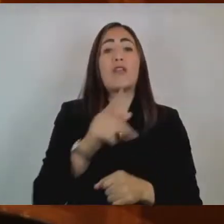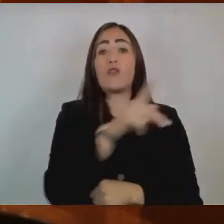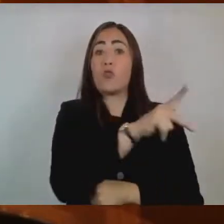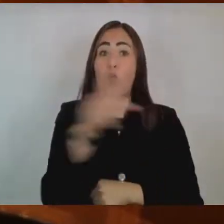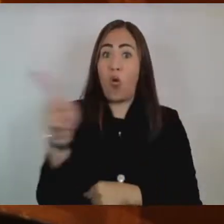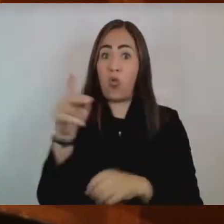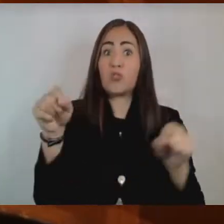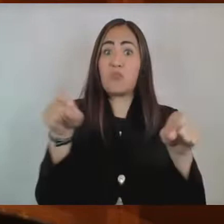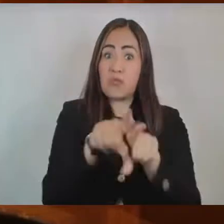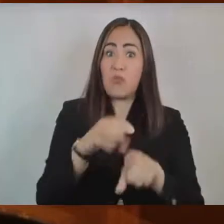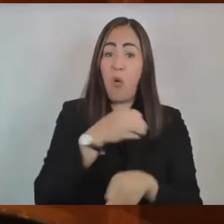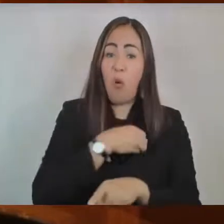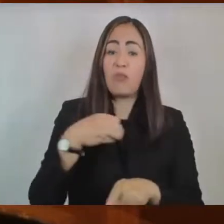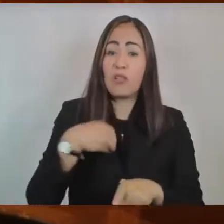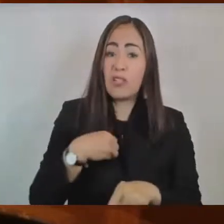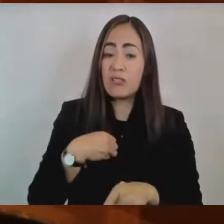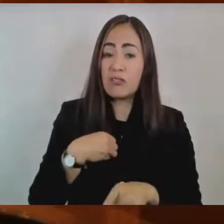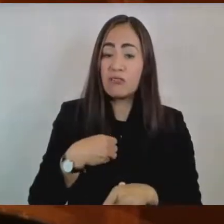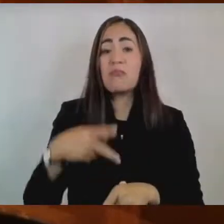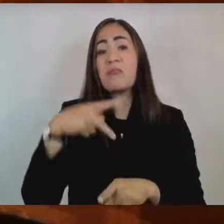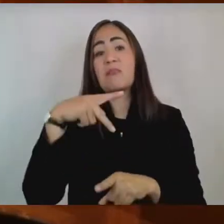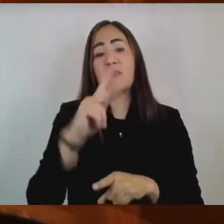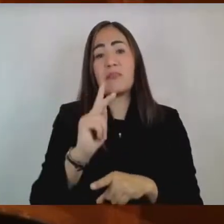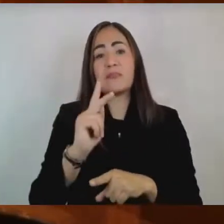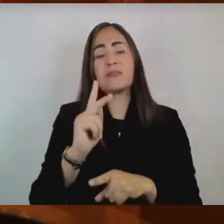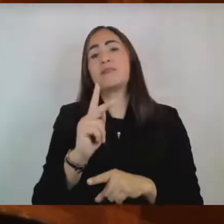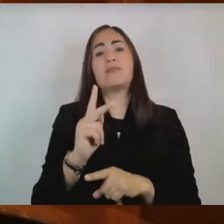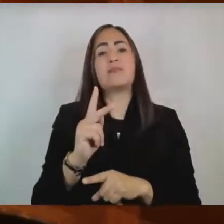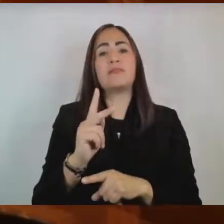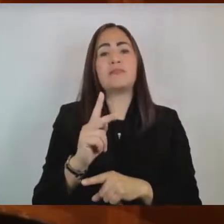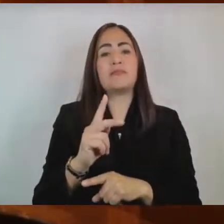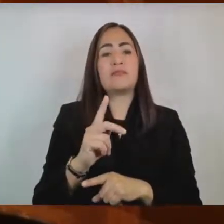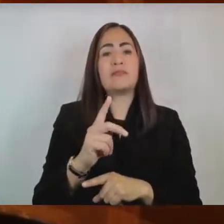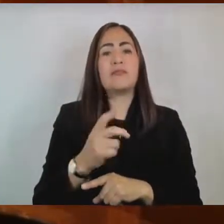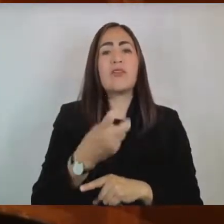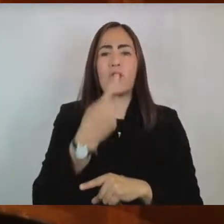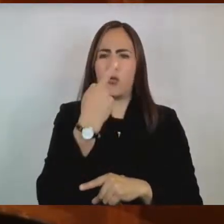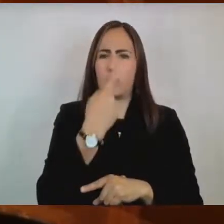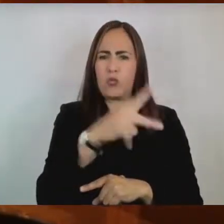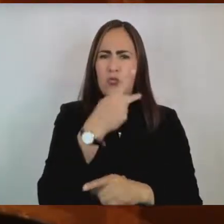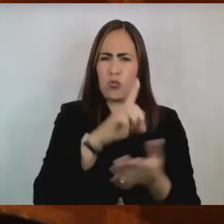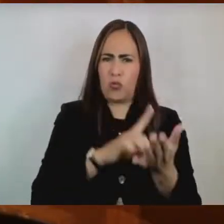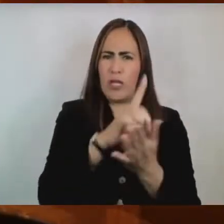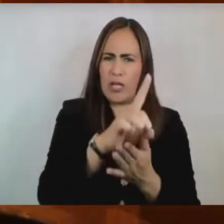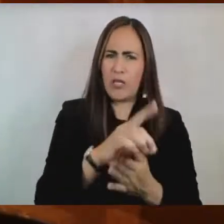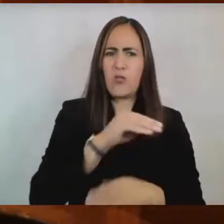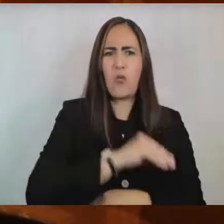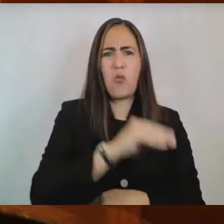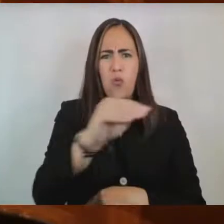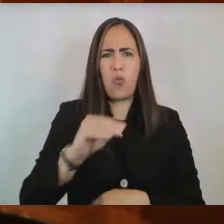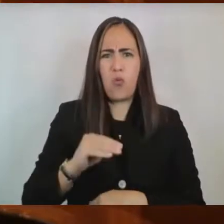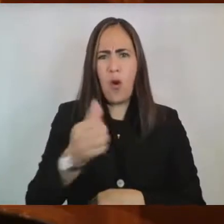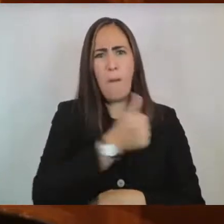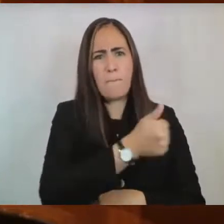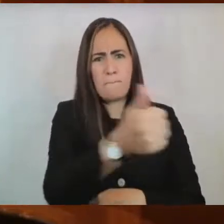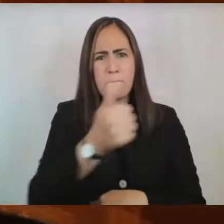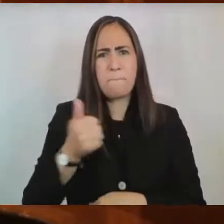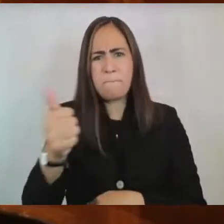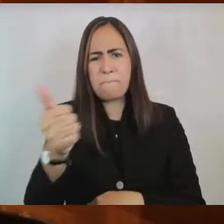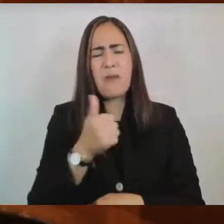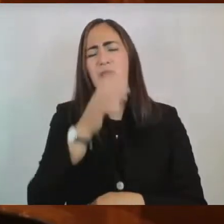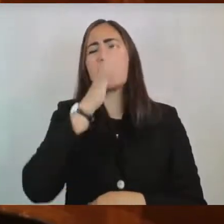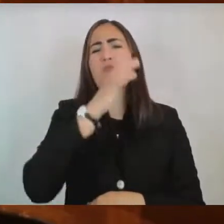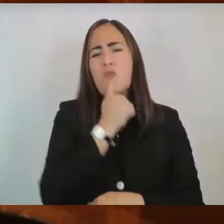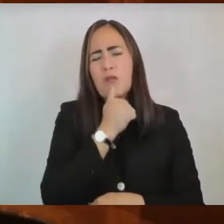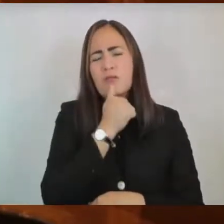obligación, pero les restringen el no ser garantizado el pleno derecho de su movilidad efectiva.